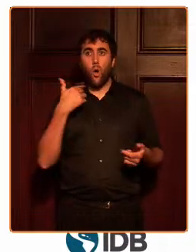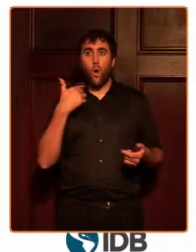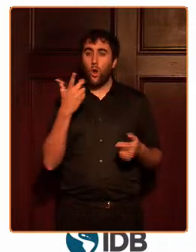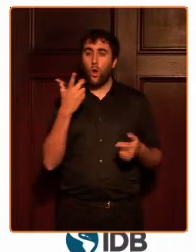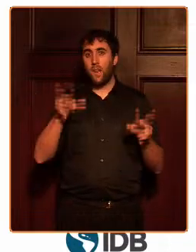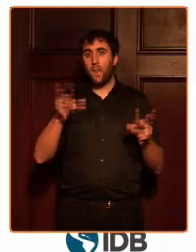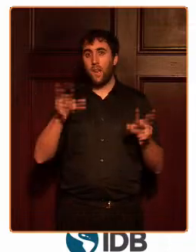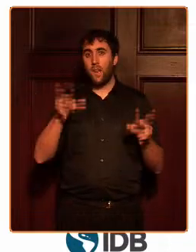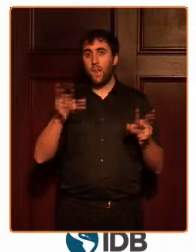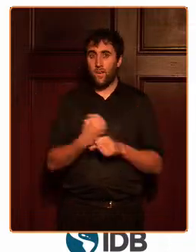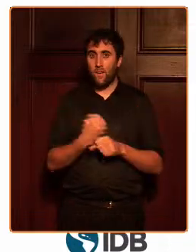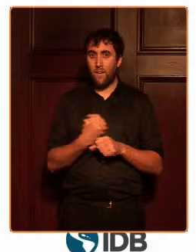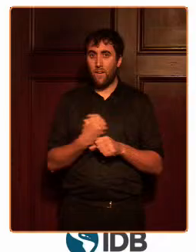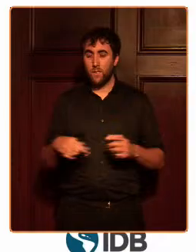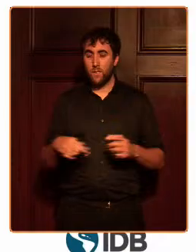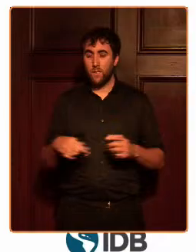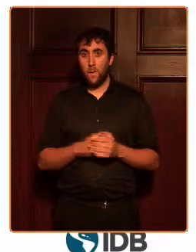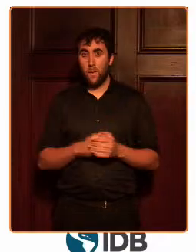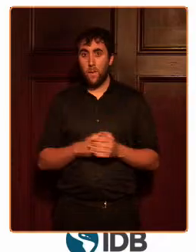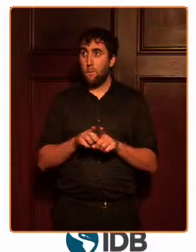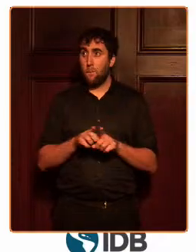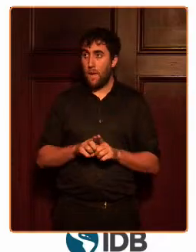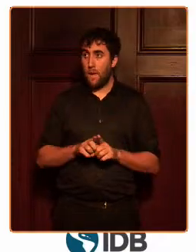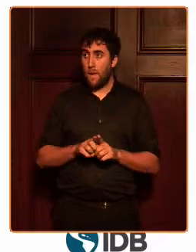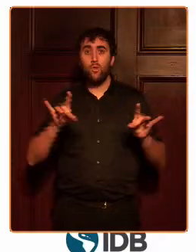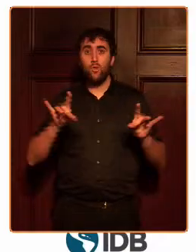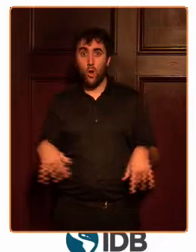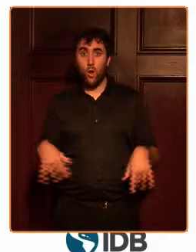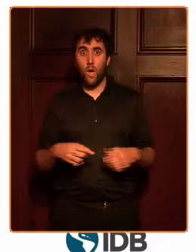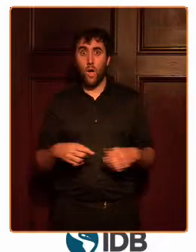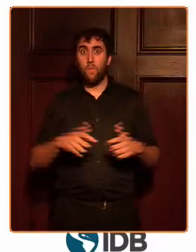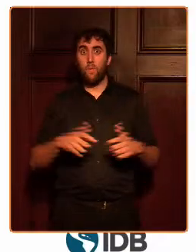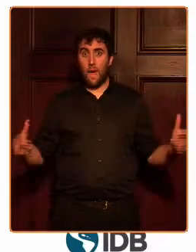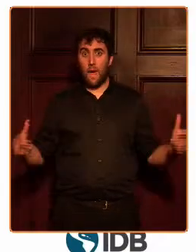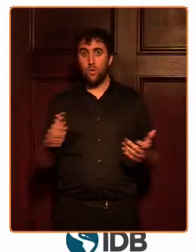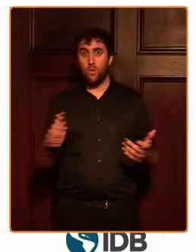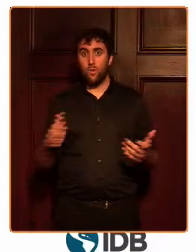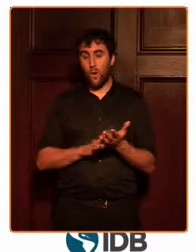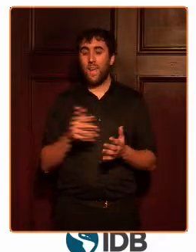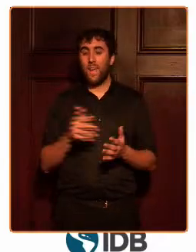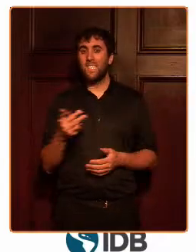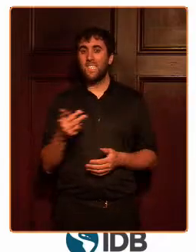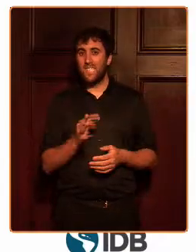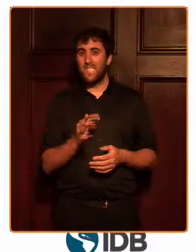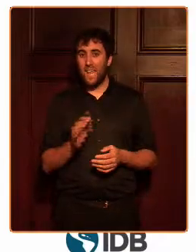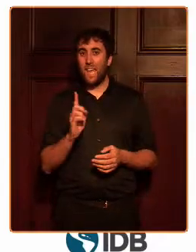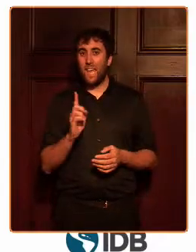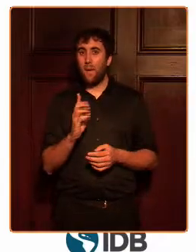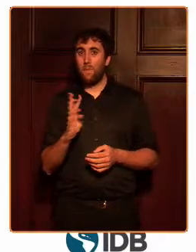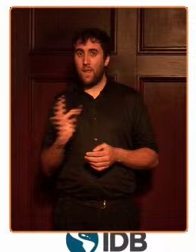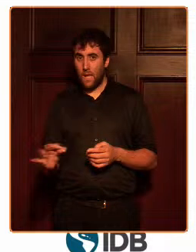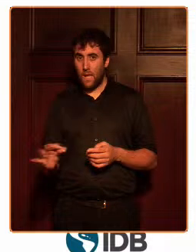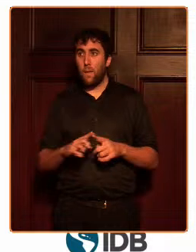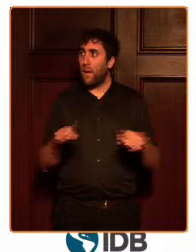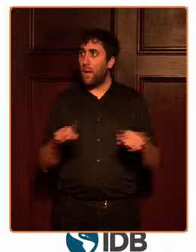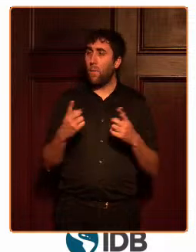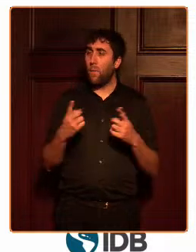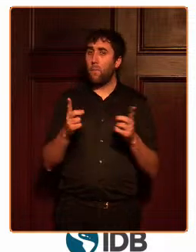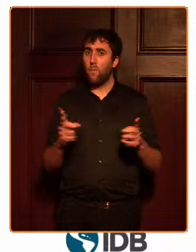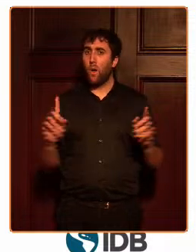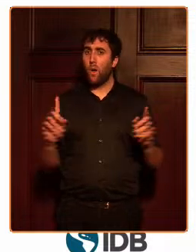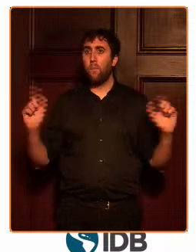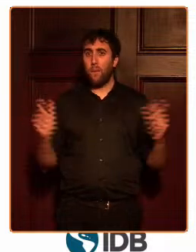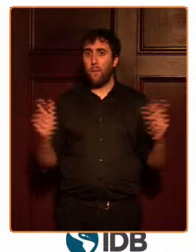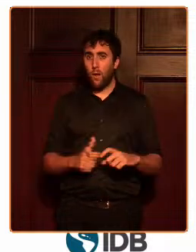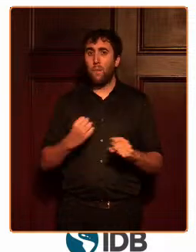tareas. Y digo relativo porque no es absoluto. Ha aumentado en general el uso de ChatGPT, pero de forma relativa lo estamos usando menos para